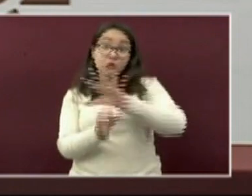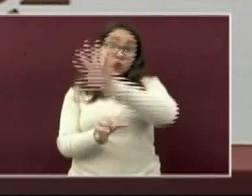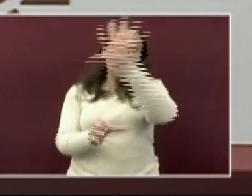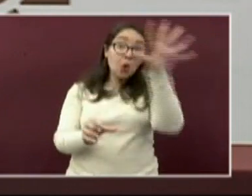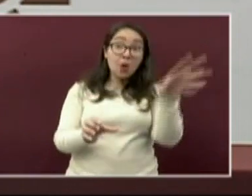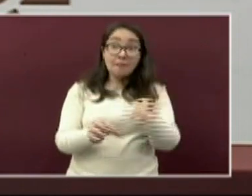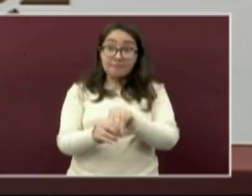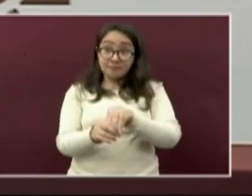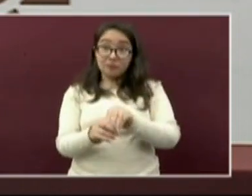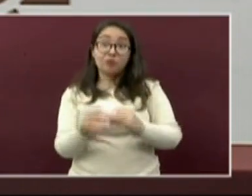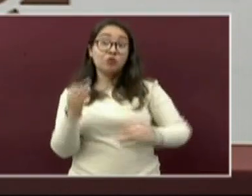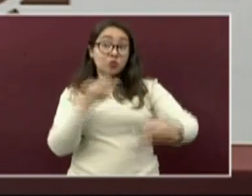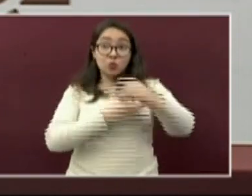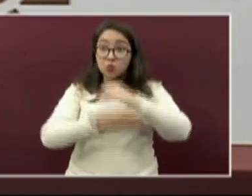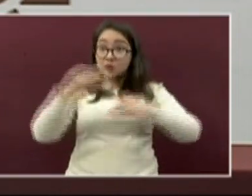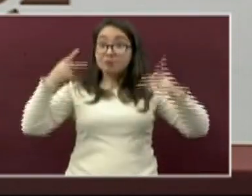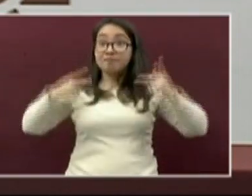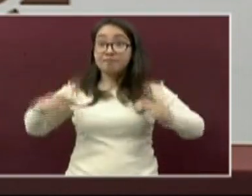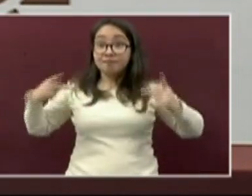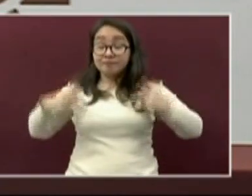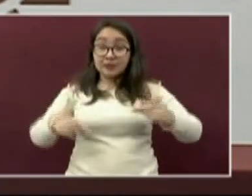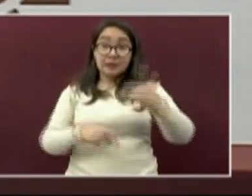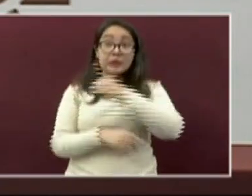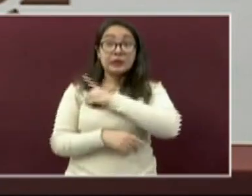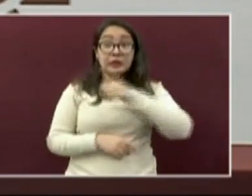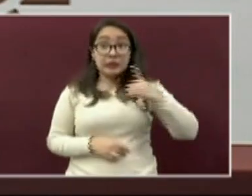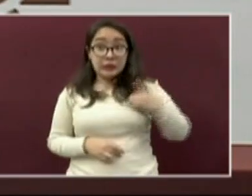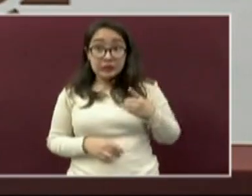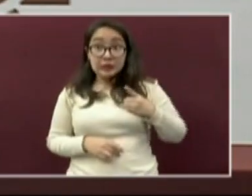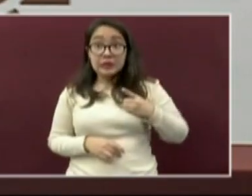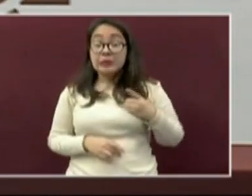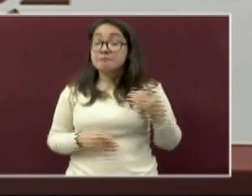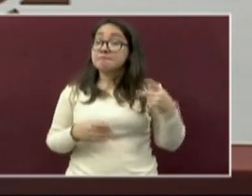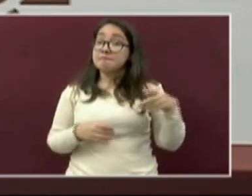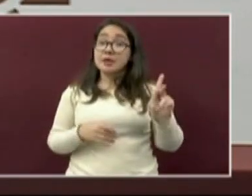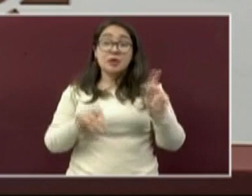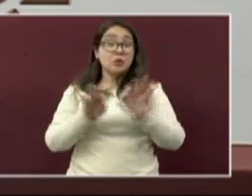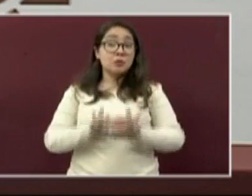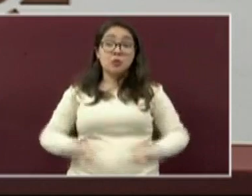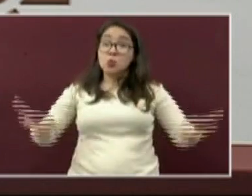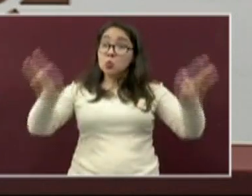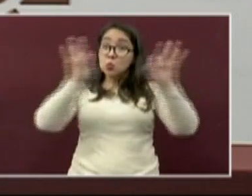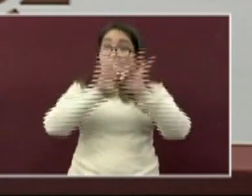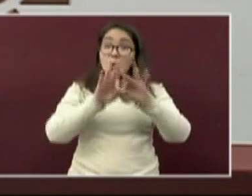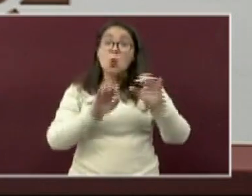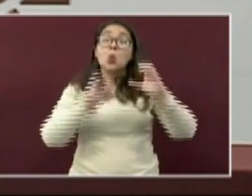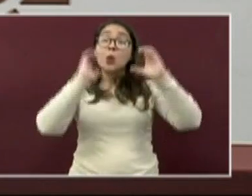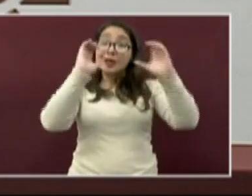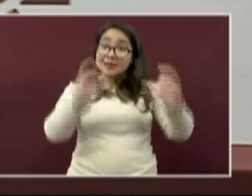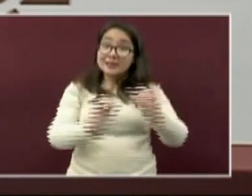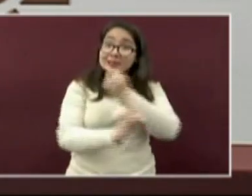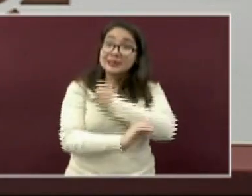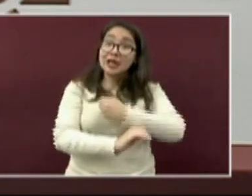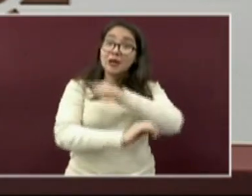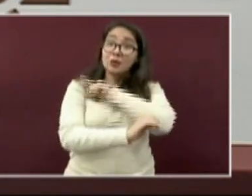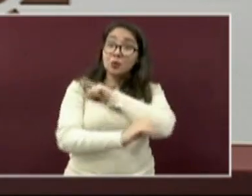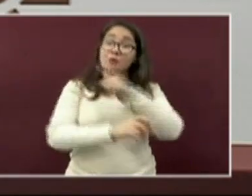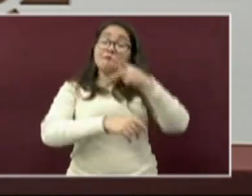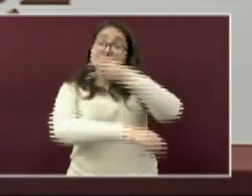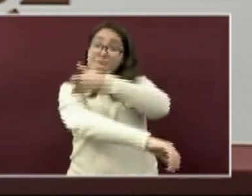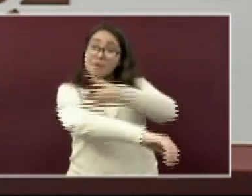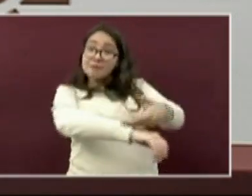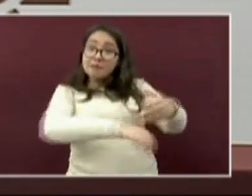la política del plan nacional de vacunación pero lo más importante veracruzanas y veracruzanos proteger la salud y la vida de las familias